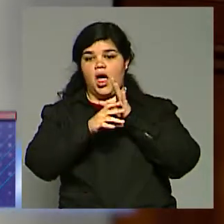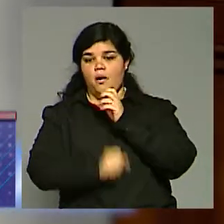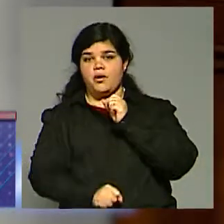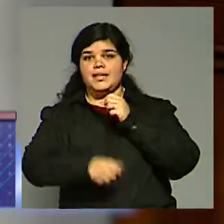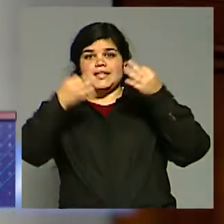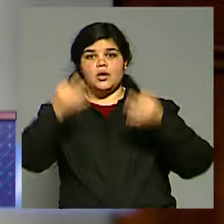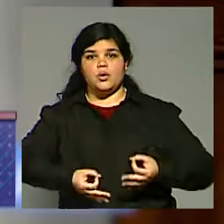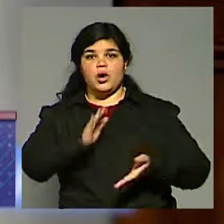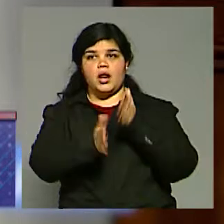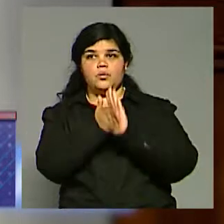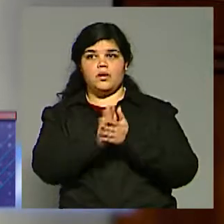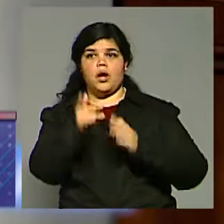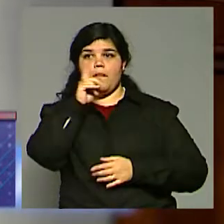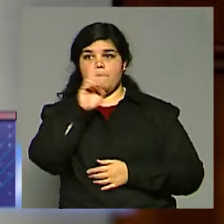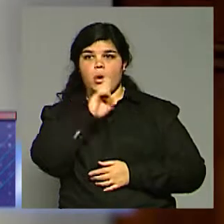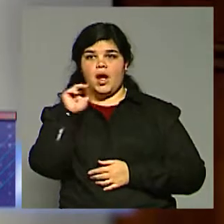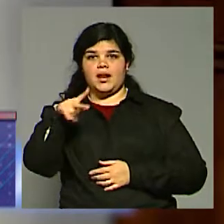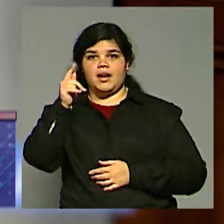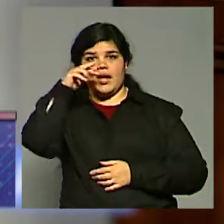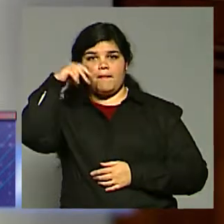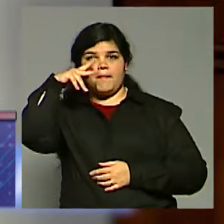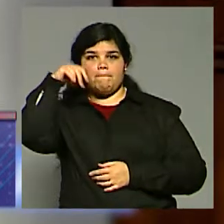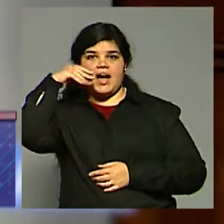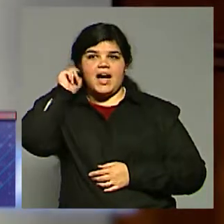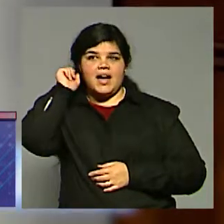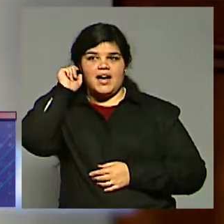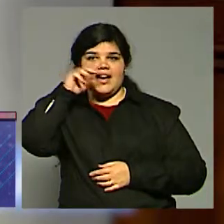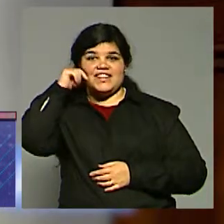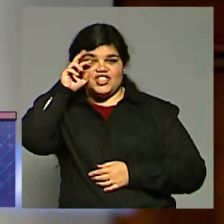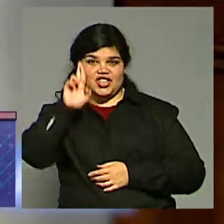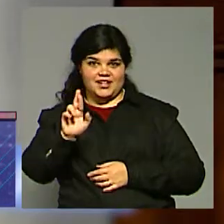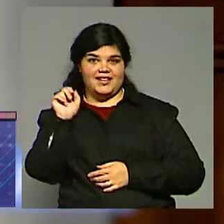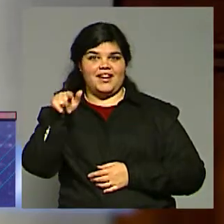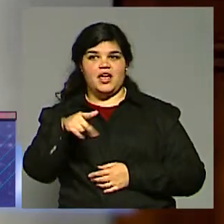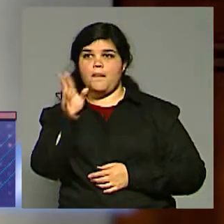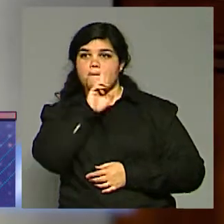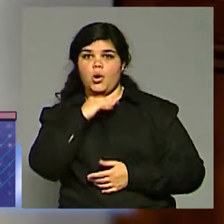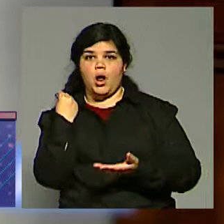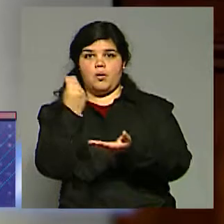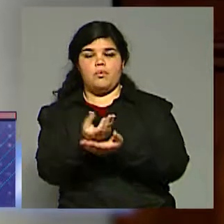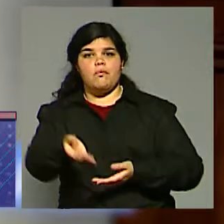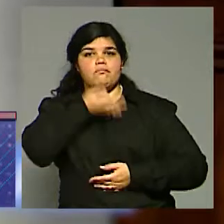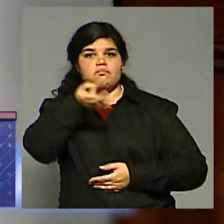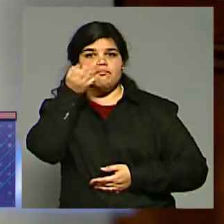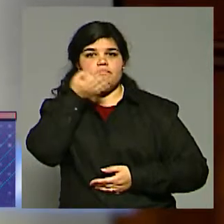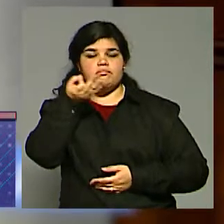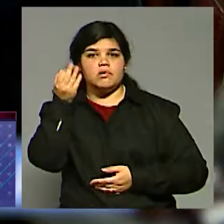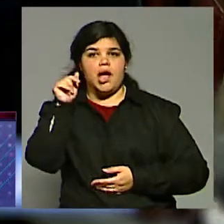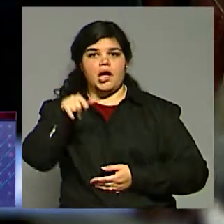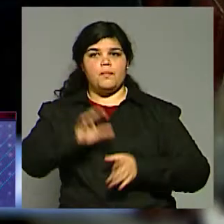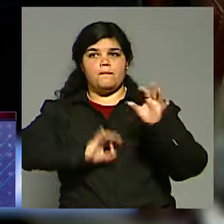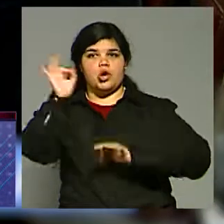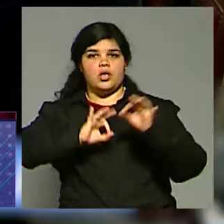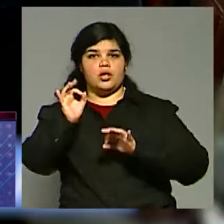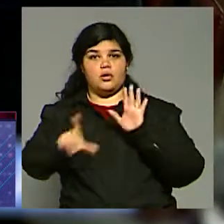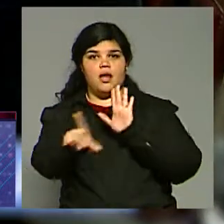Aida Kemelmacher de Carlucci, la ex miembro de la Corte Suprema de Justicia de Mendoza, expuso defendiendo la constitucionalidad del proyecto de